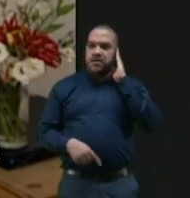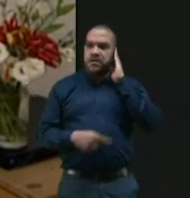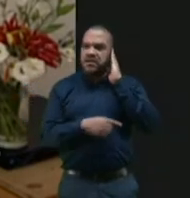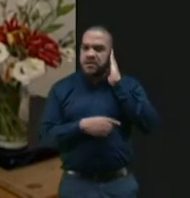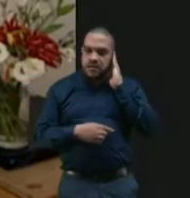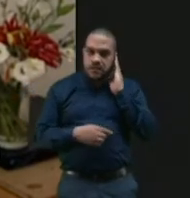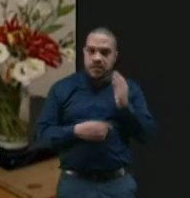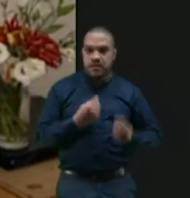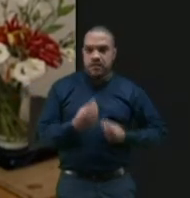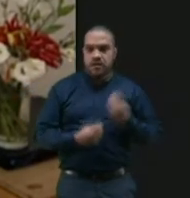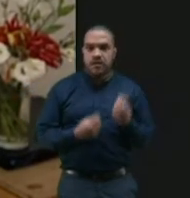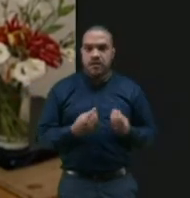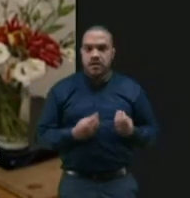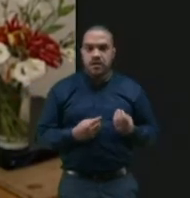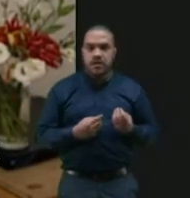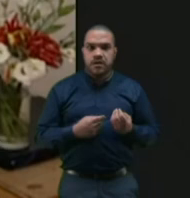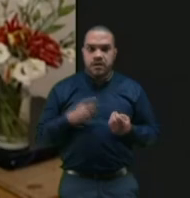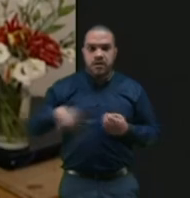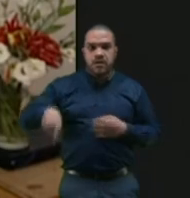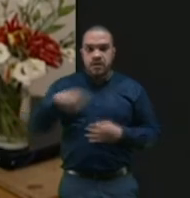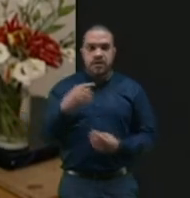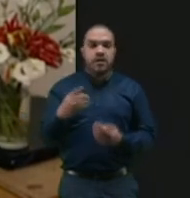acuerdo de nada.